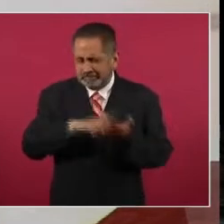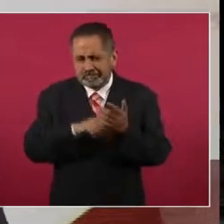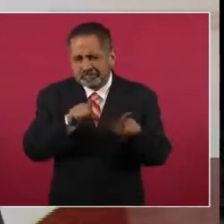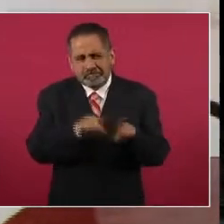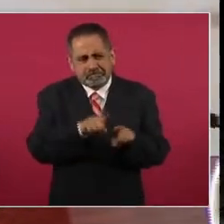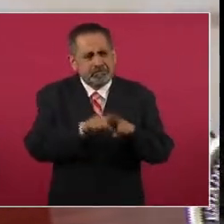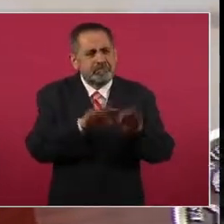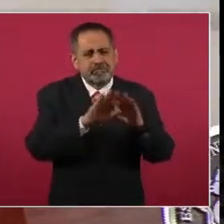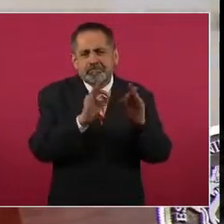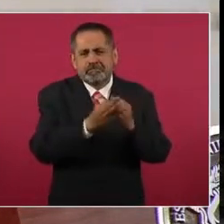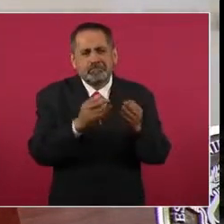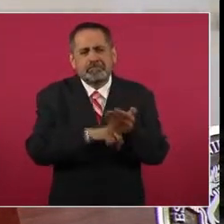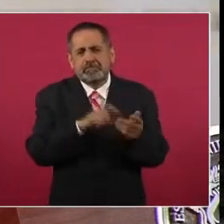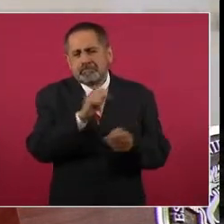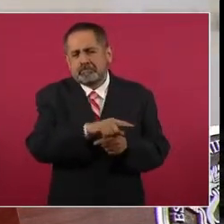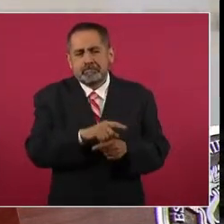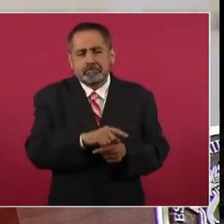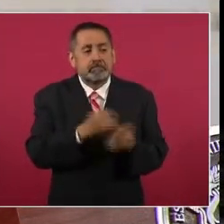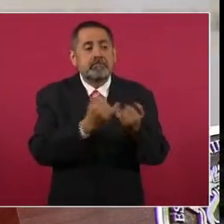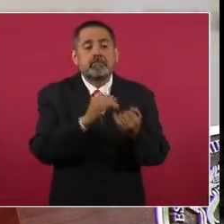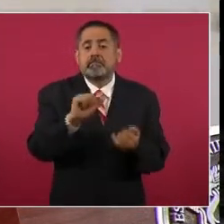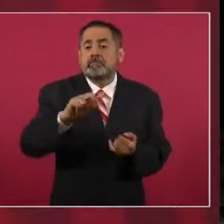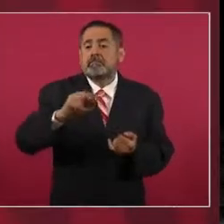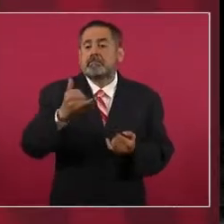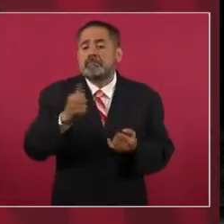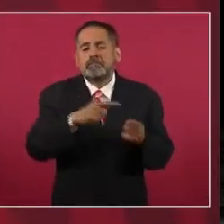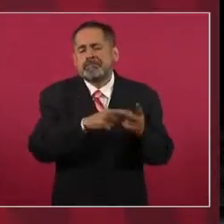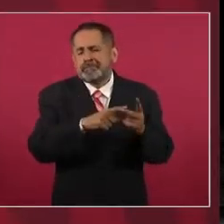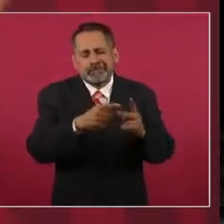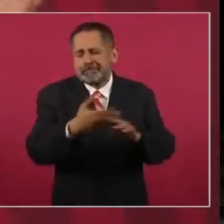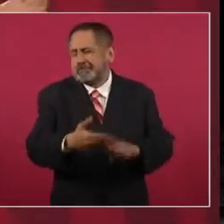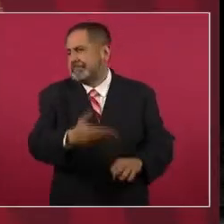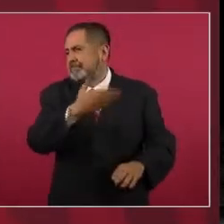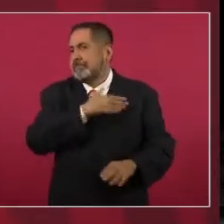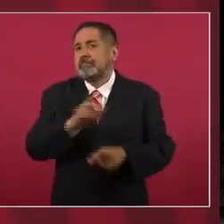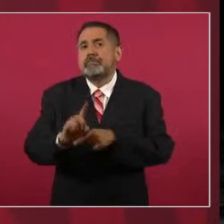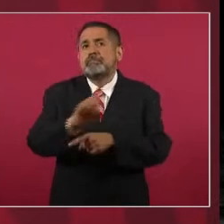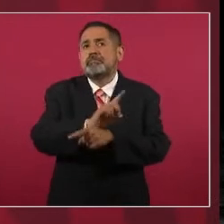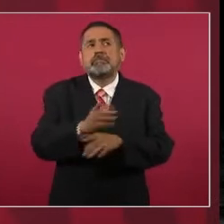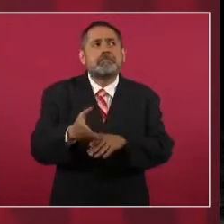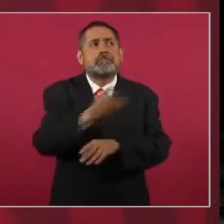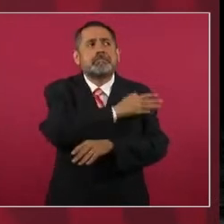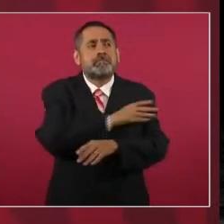para allá desde salinas